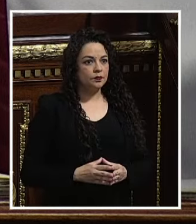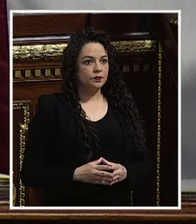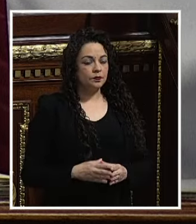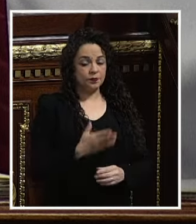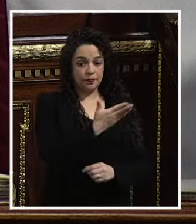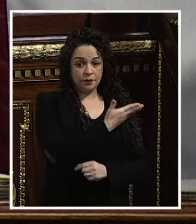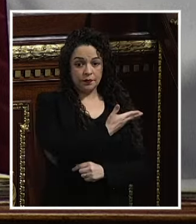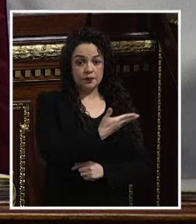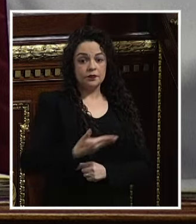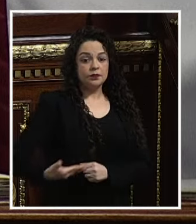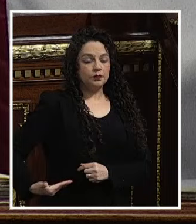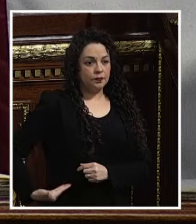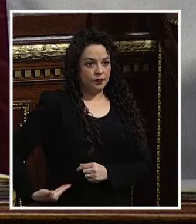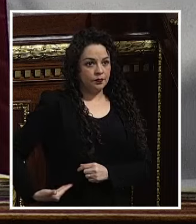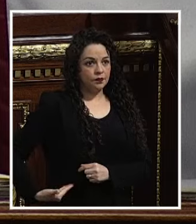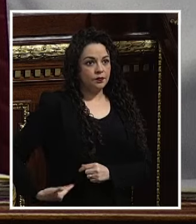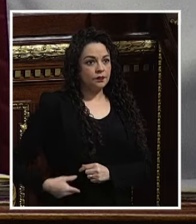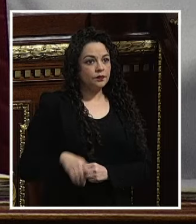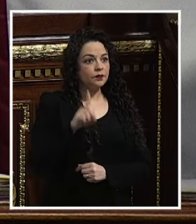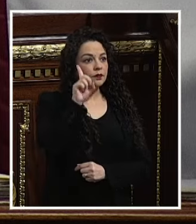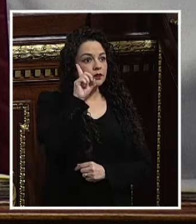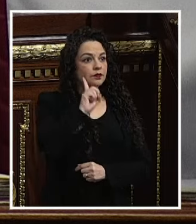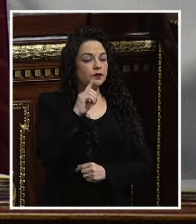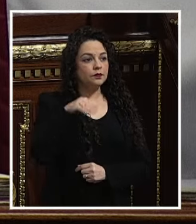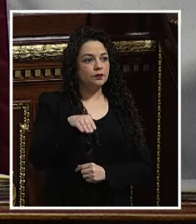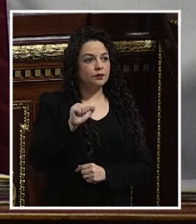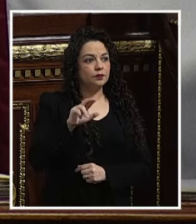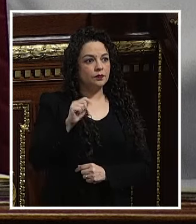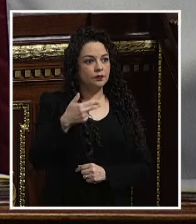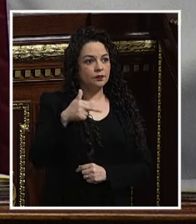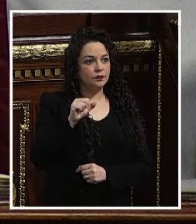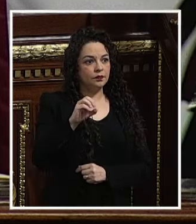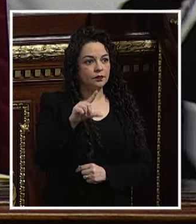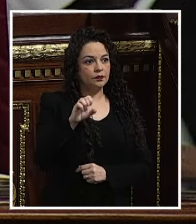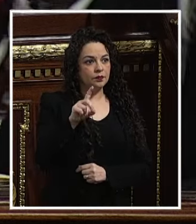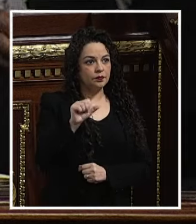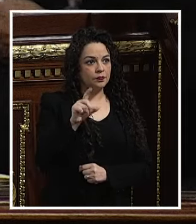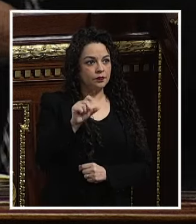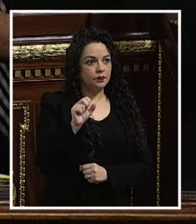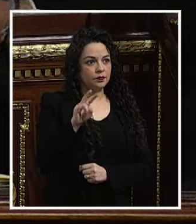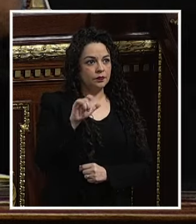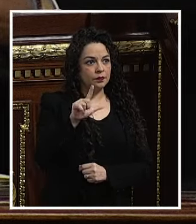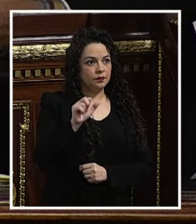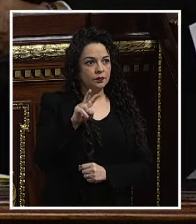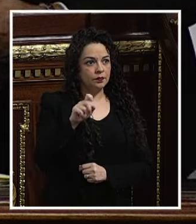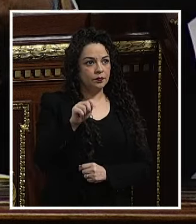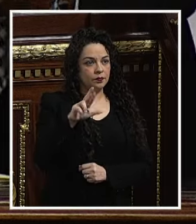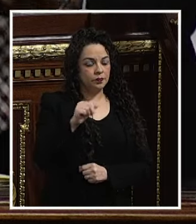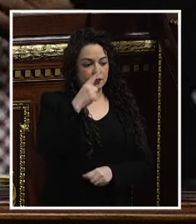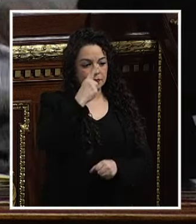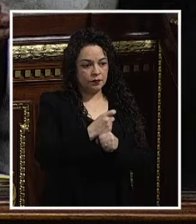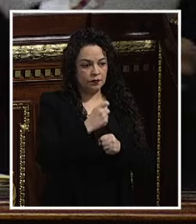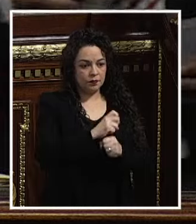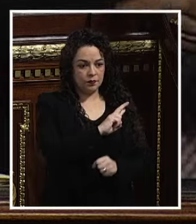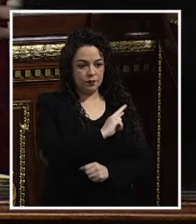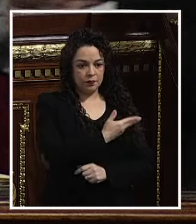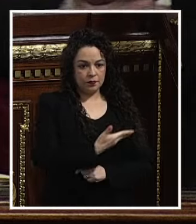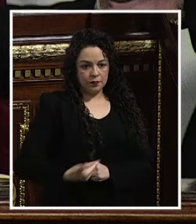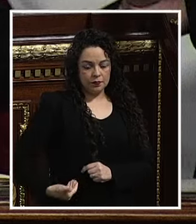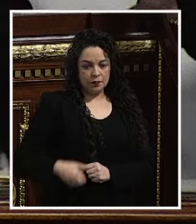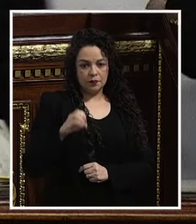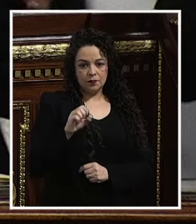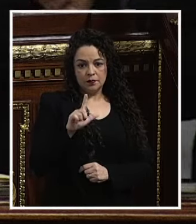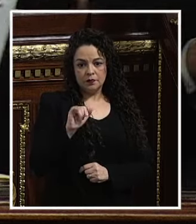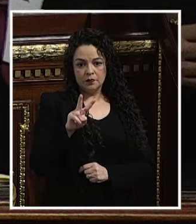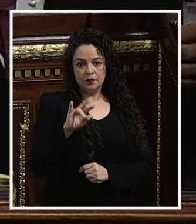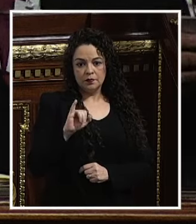Presidencia, Marta Soledad Ávila Ventura. Primer vicepresidencia, Olivia Garza